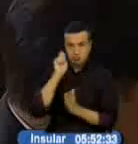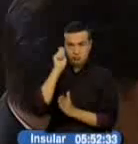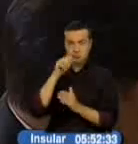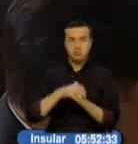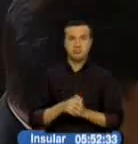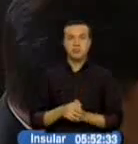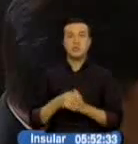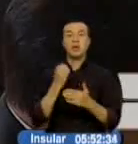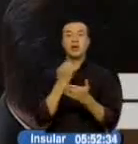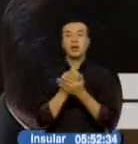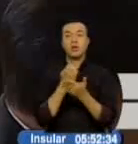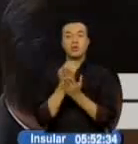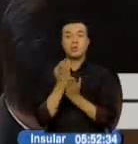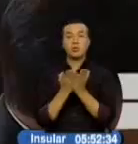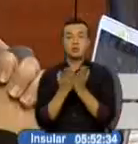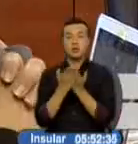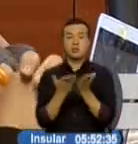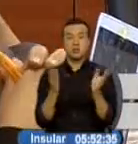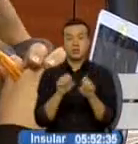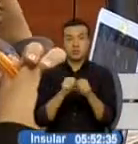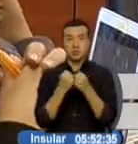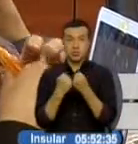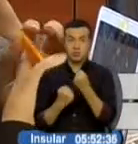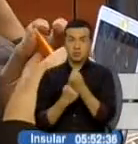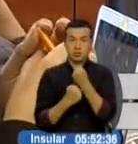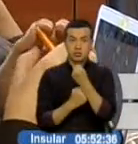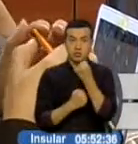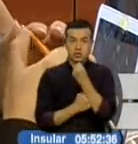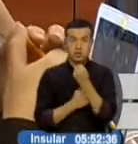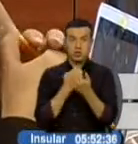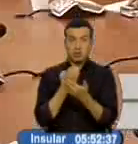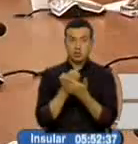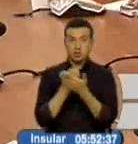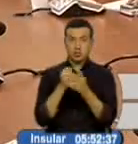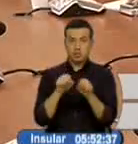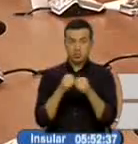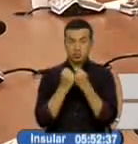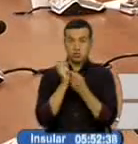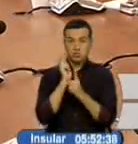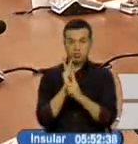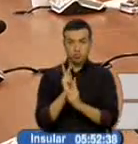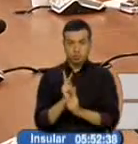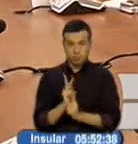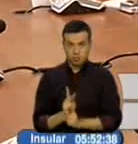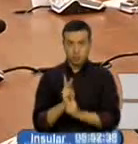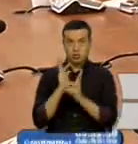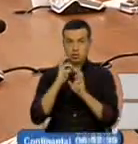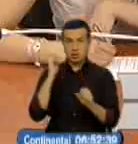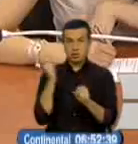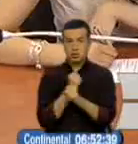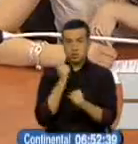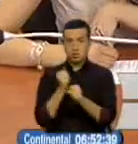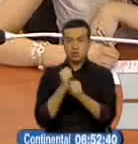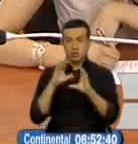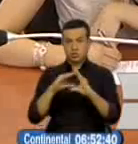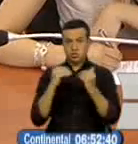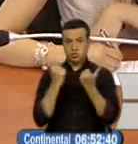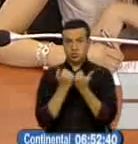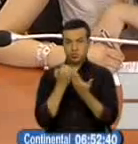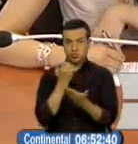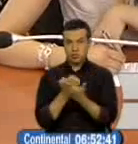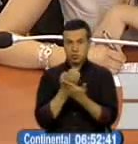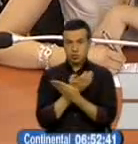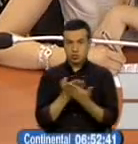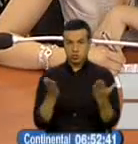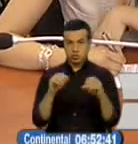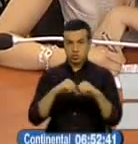la economía al servicio de la sociedad y fortalecer el sistema económico social son los ejes con los que se pretende trabajar en la Comisión de Régimen Económico